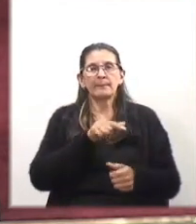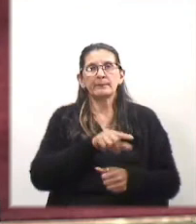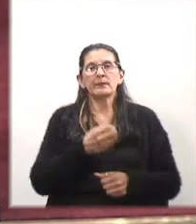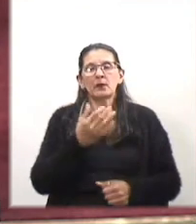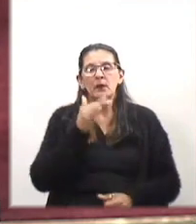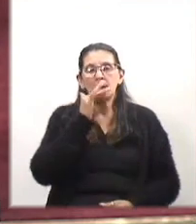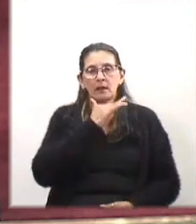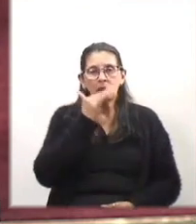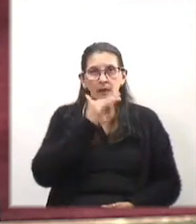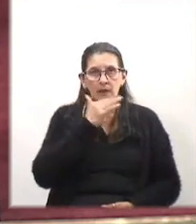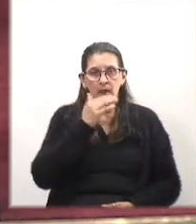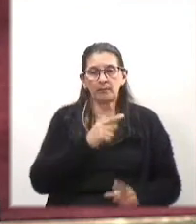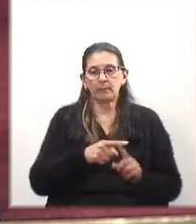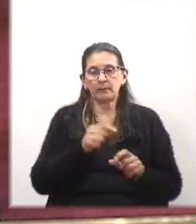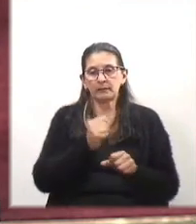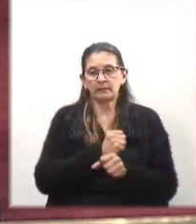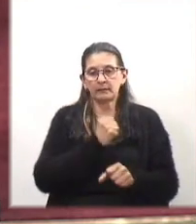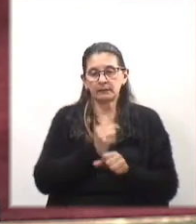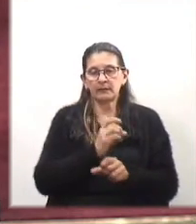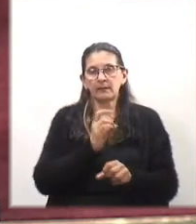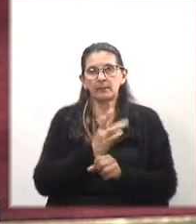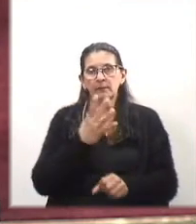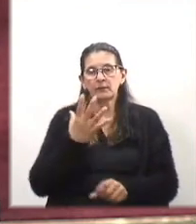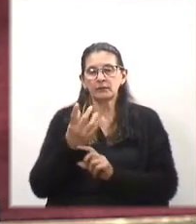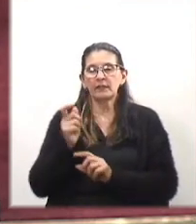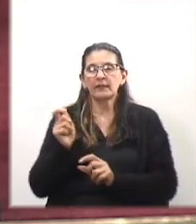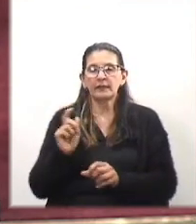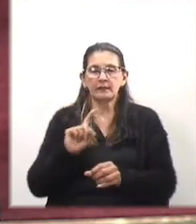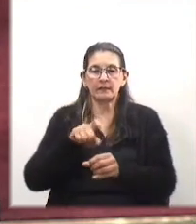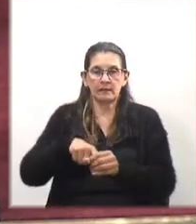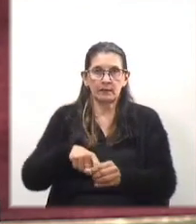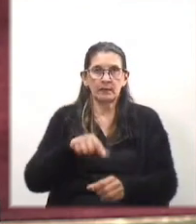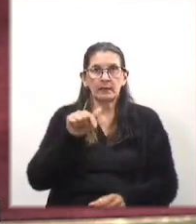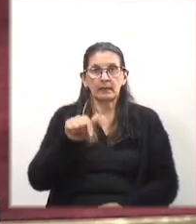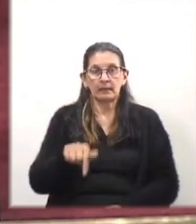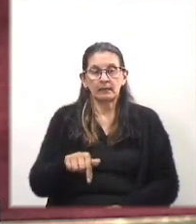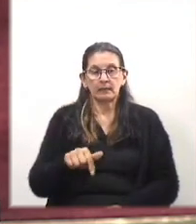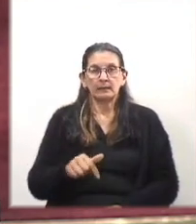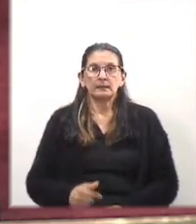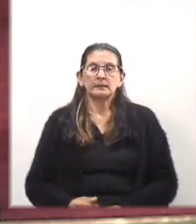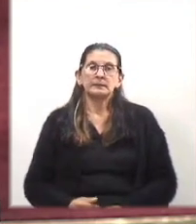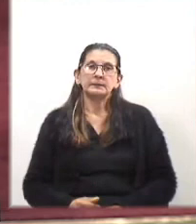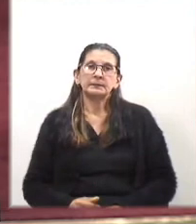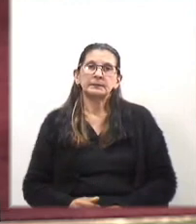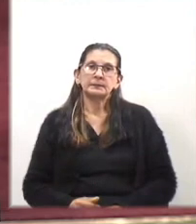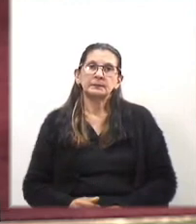con el desempeño de la profesión del afiliado. Esta incompatibilidad